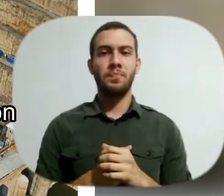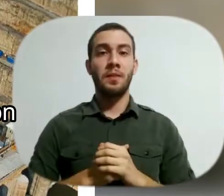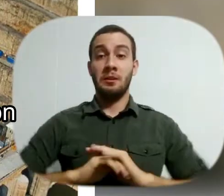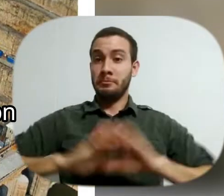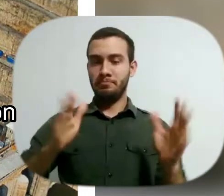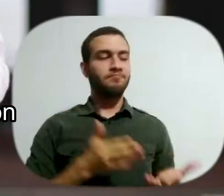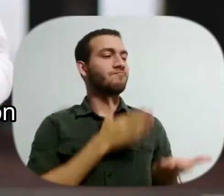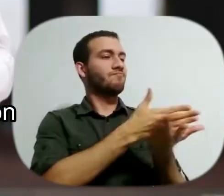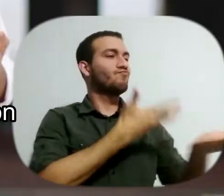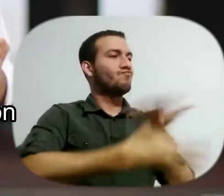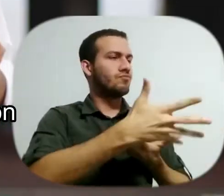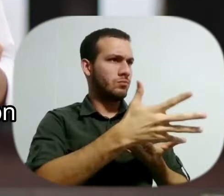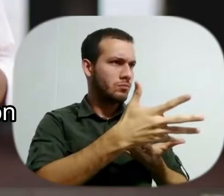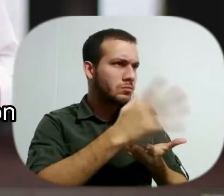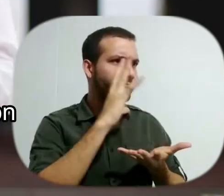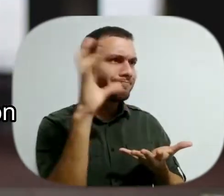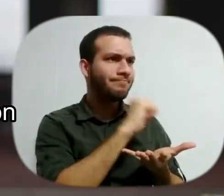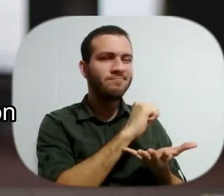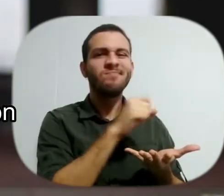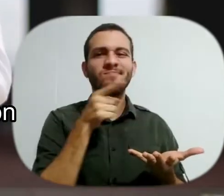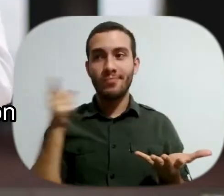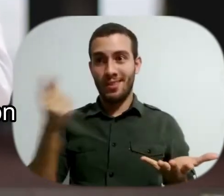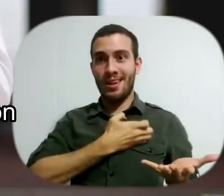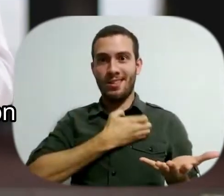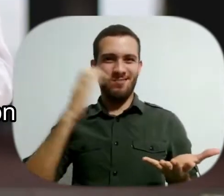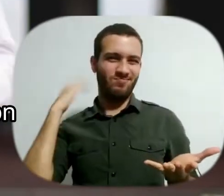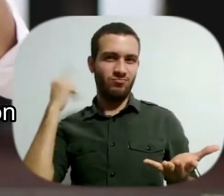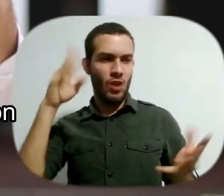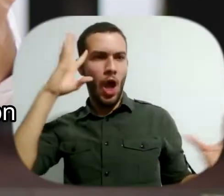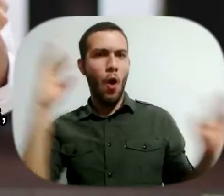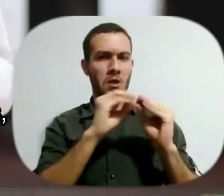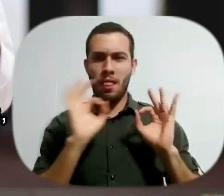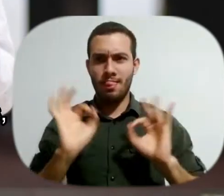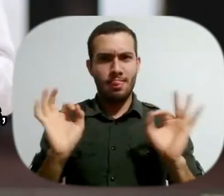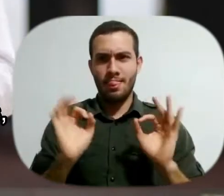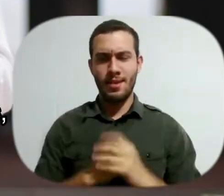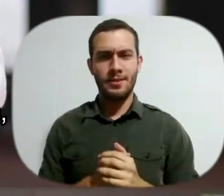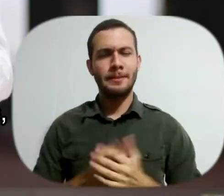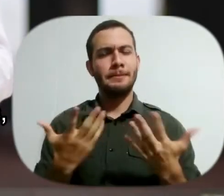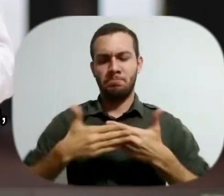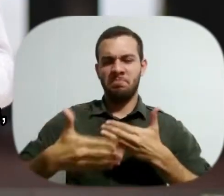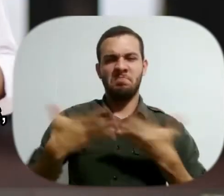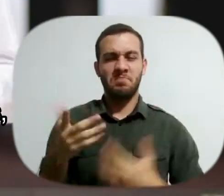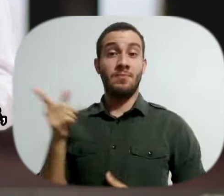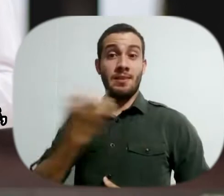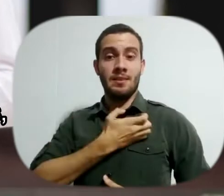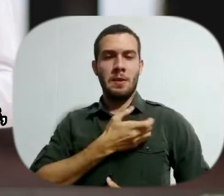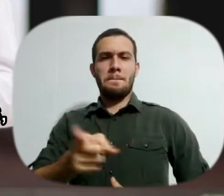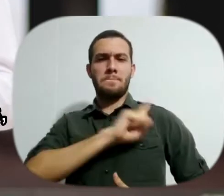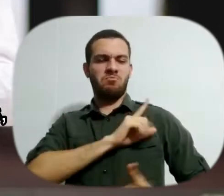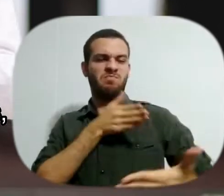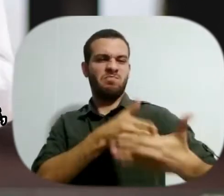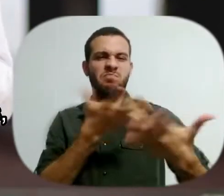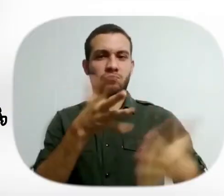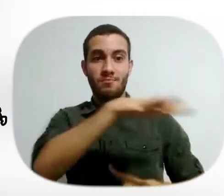apoyaban la iniciativa. Luego, conversando con los sindicatos y con la junta, nos dimos cuenta que no, que era mentira. Esta fue una de las primeras